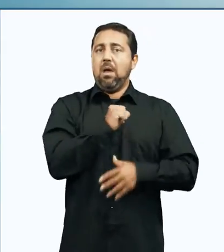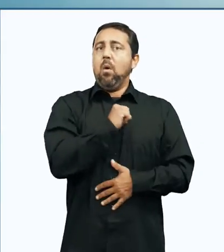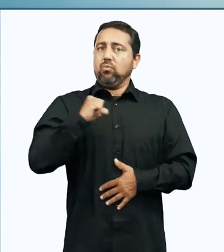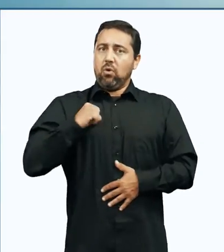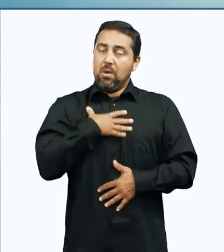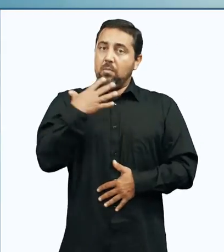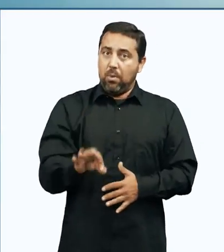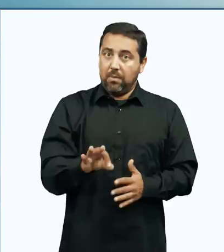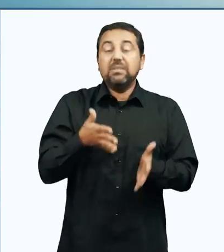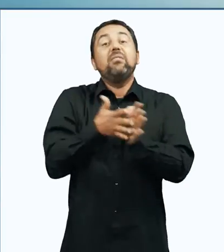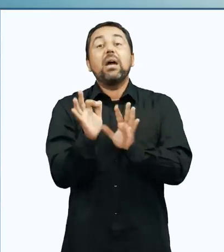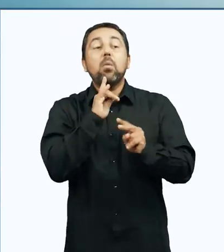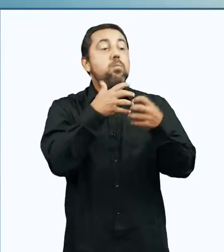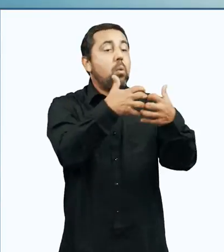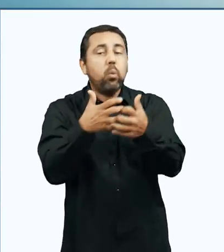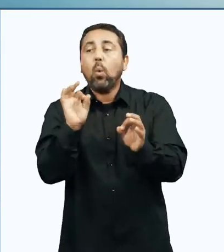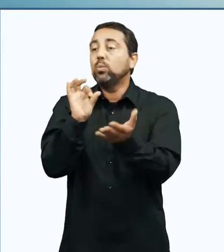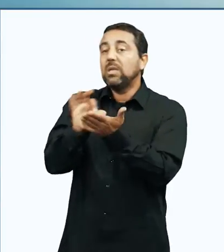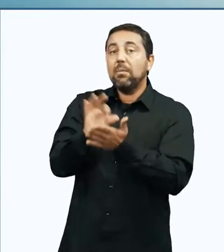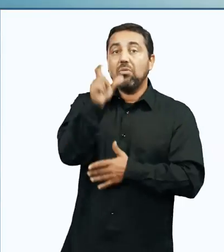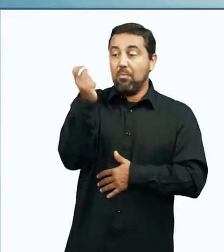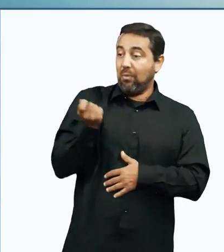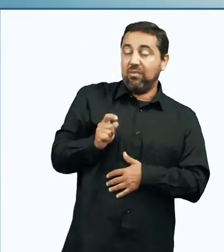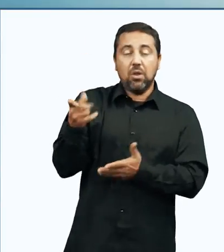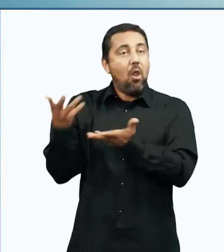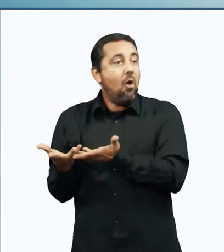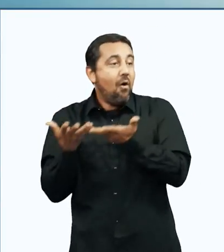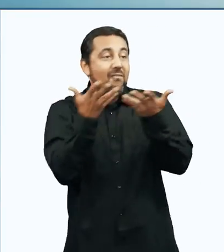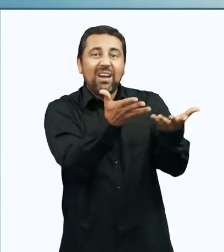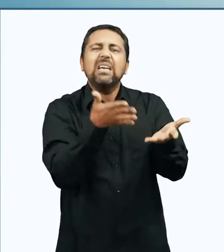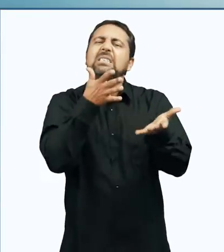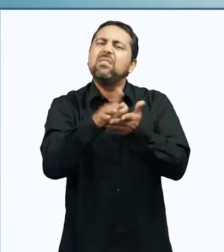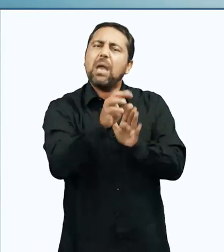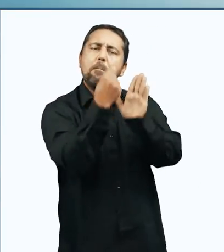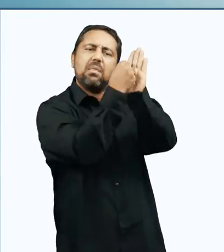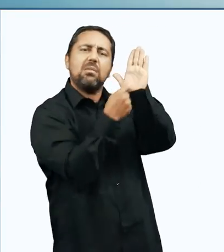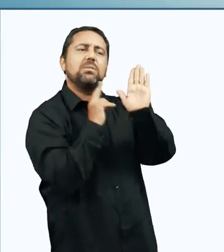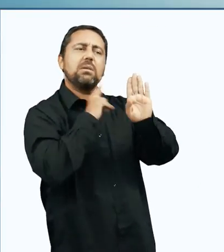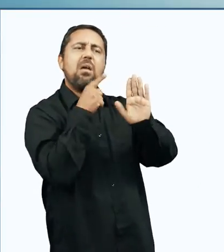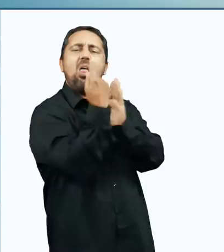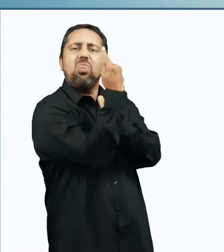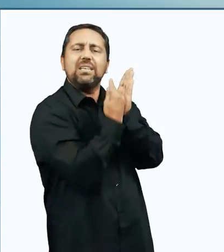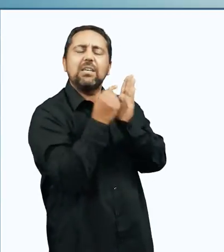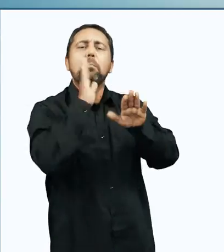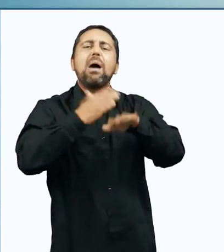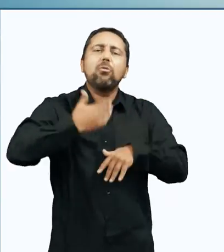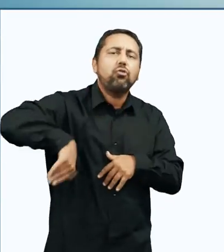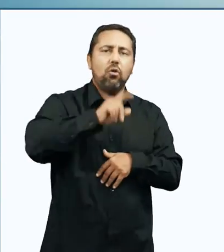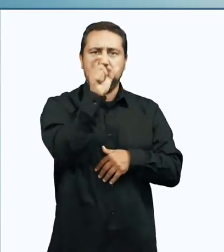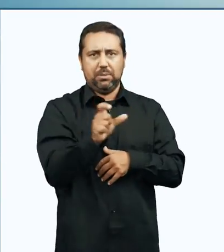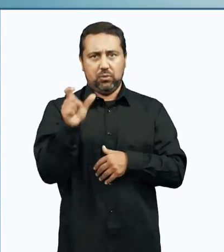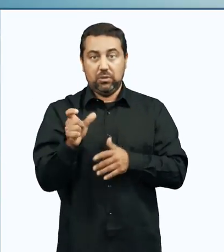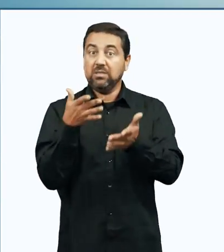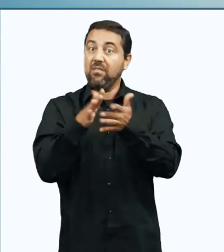esto es así cuando en los productos y servicios que cualquier profesional ofrece se hayan considerado los principios de diseño para todas las